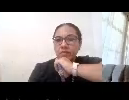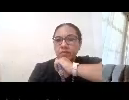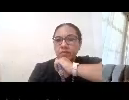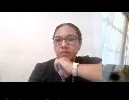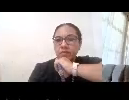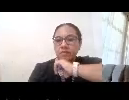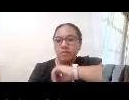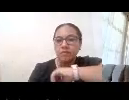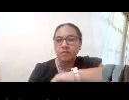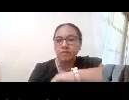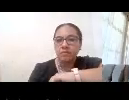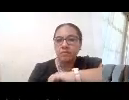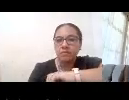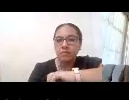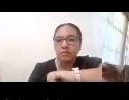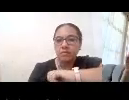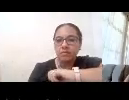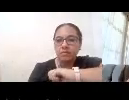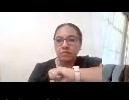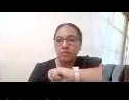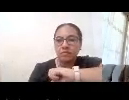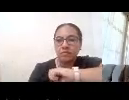lineal, vamos a batallar mucho.